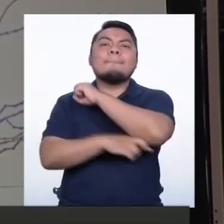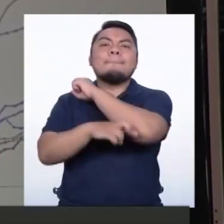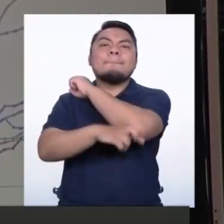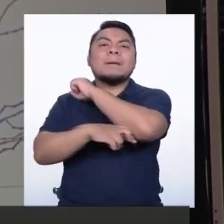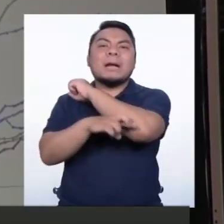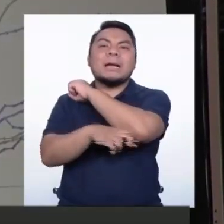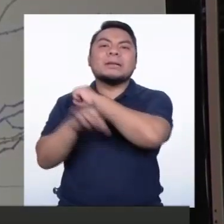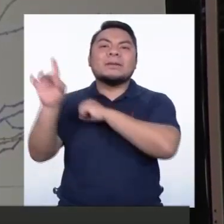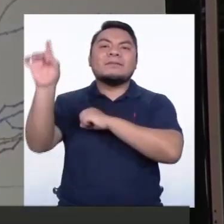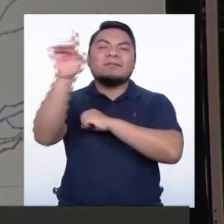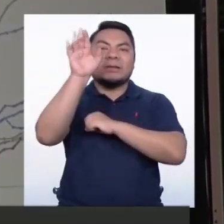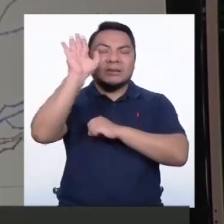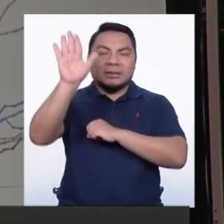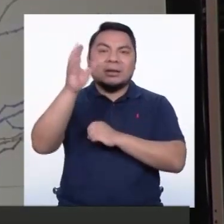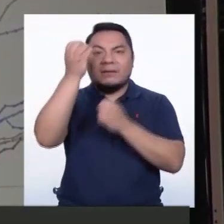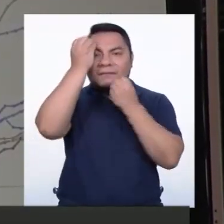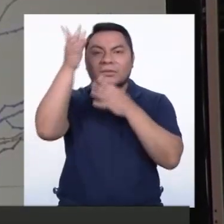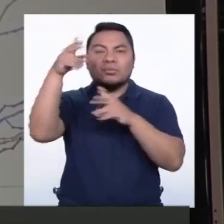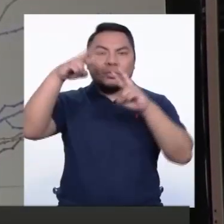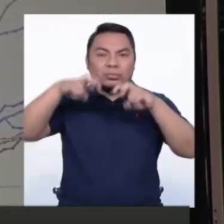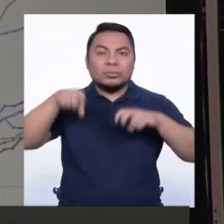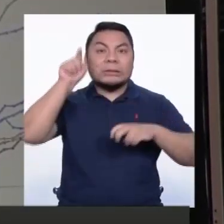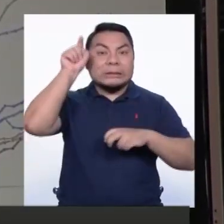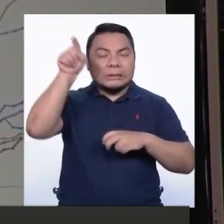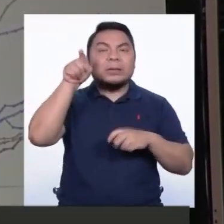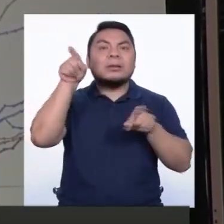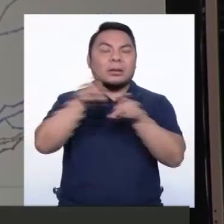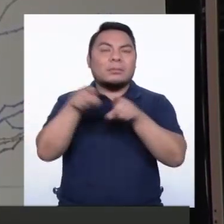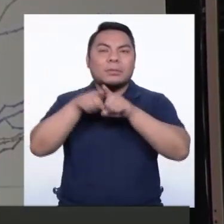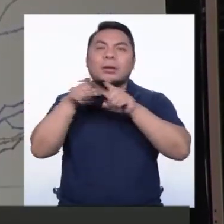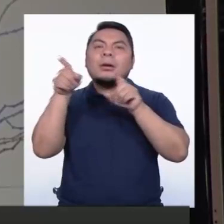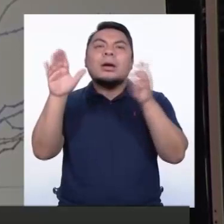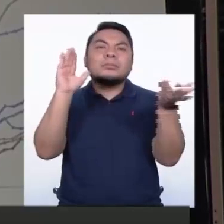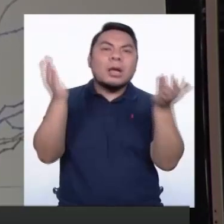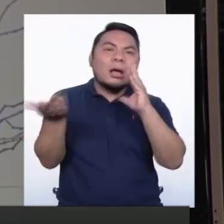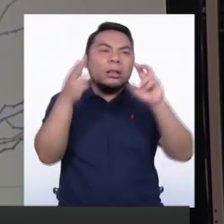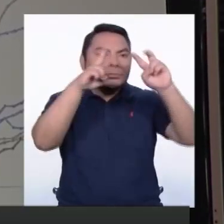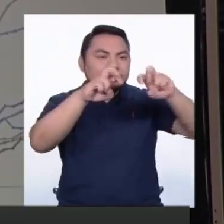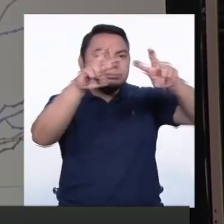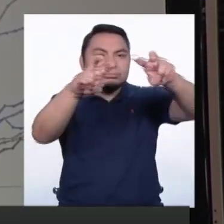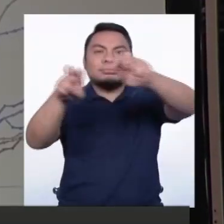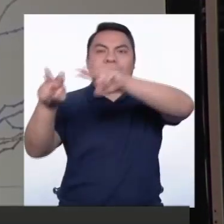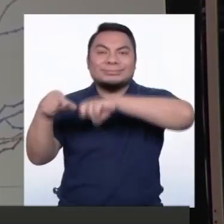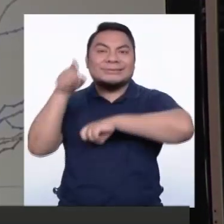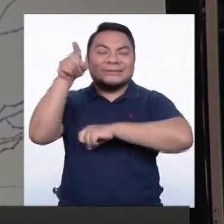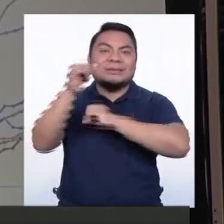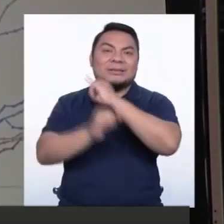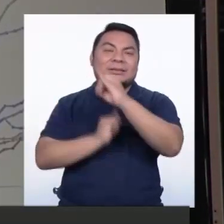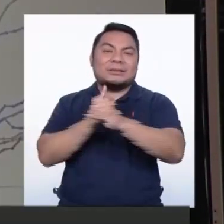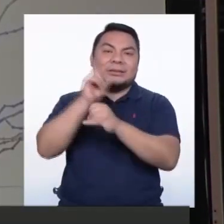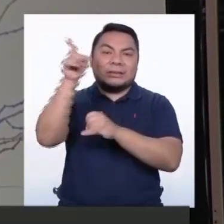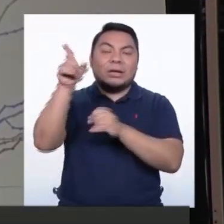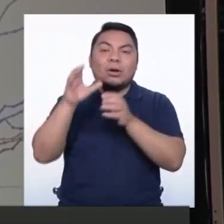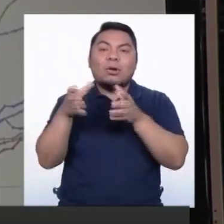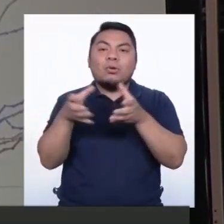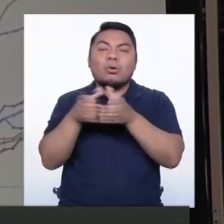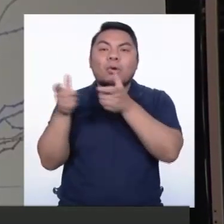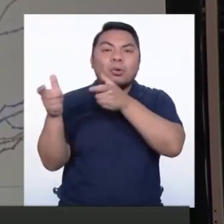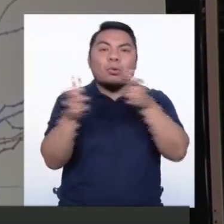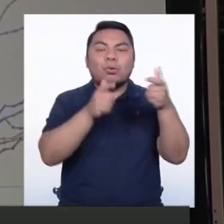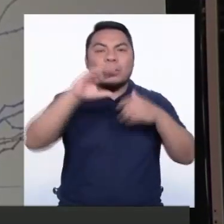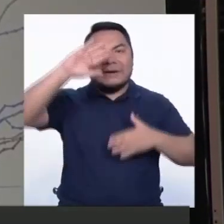países y fuentes de estudio que también comienzan a analizar, ¿no? Precisamente el Centro de Control